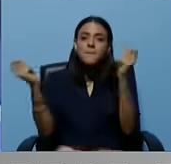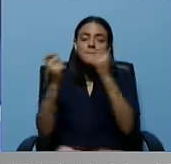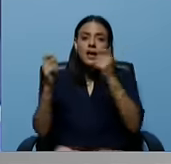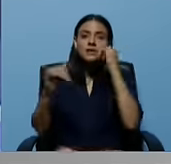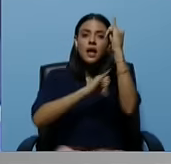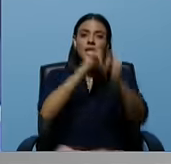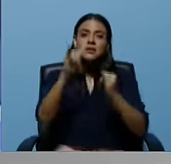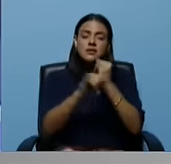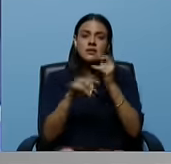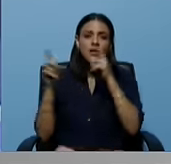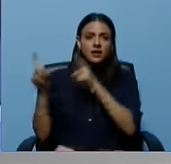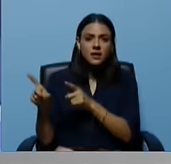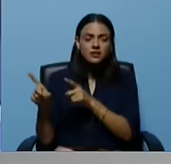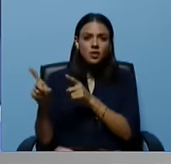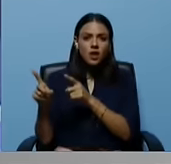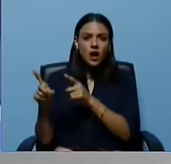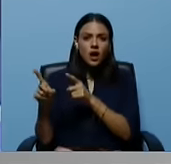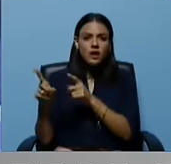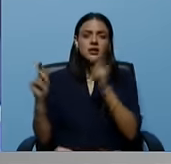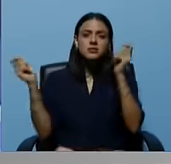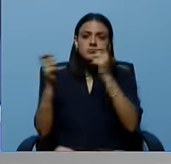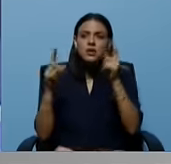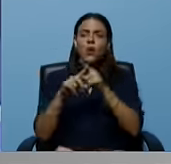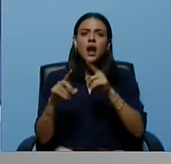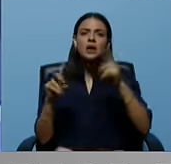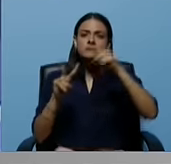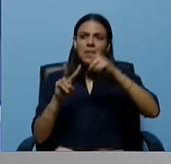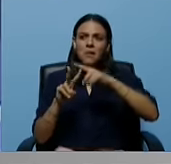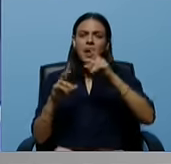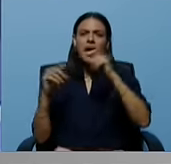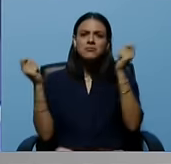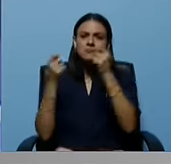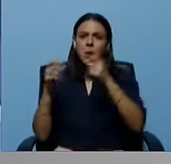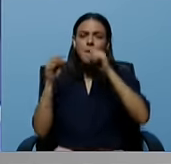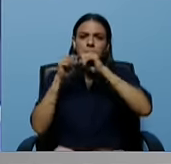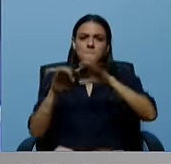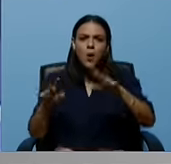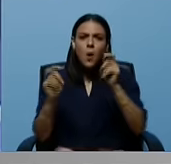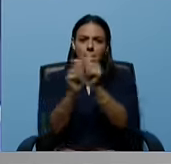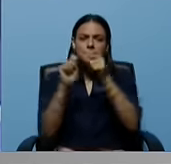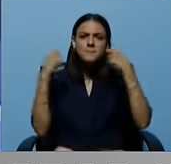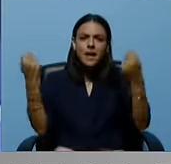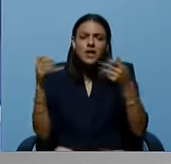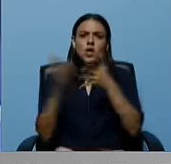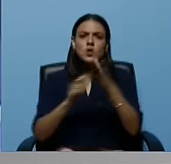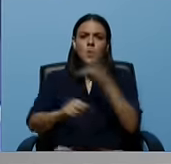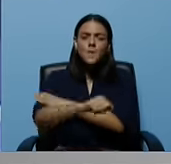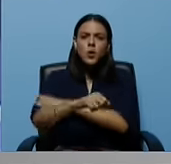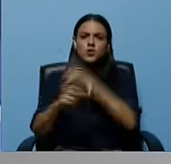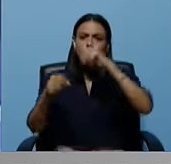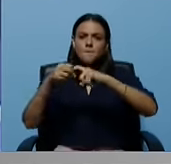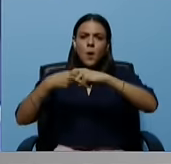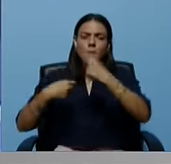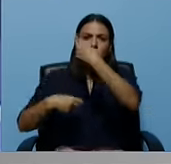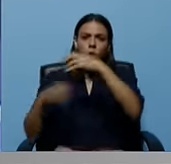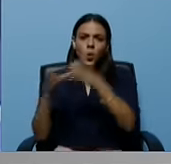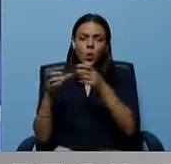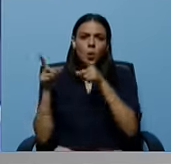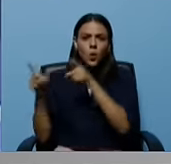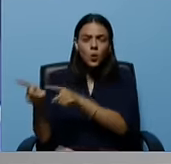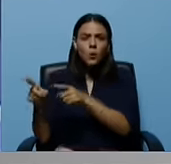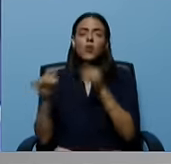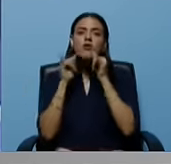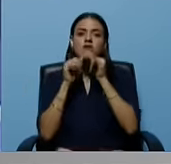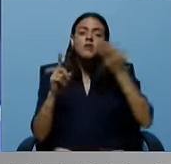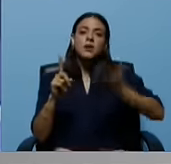extranjera y en medios de comunicación ligados al sector opositor venezolano esta